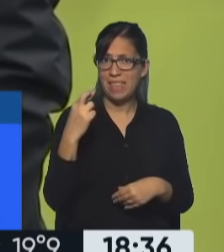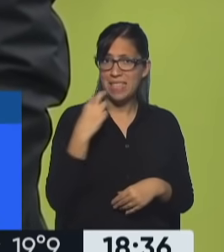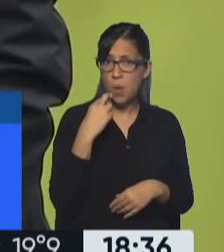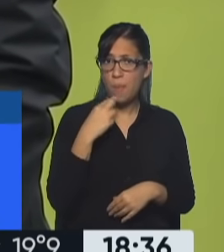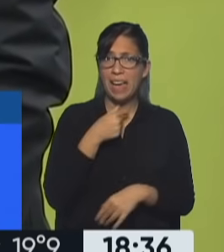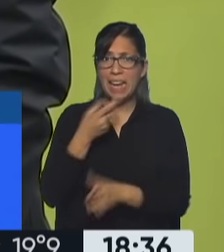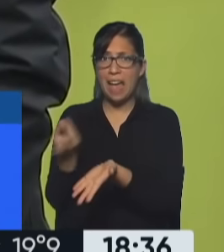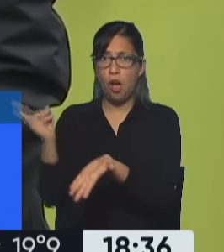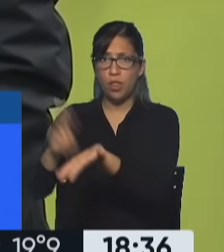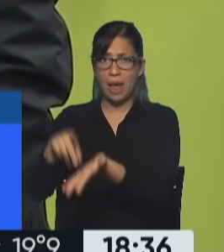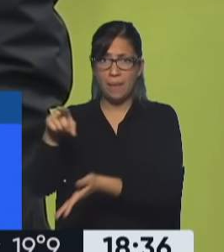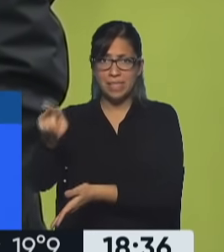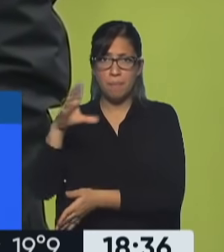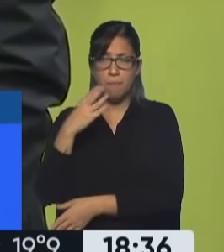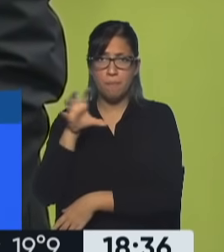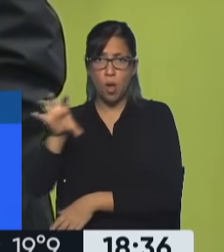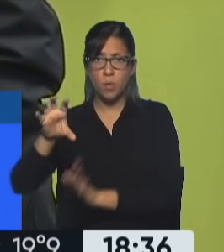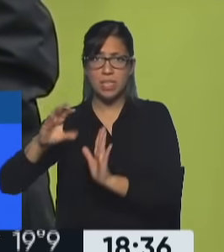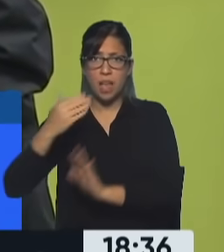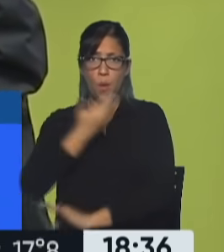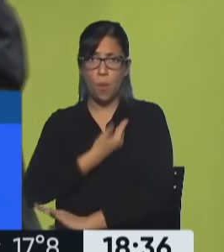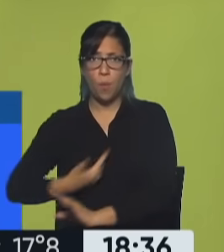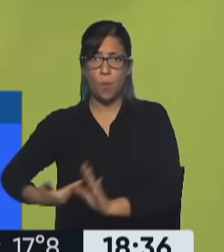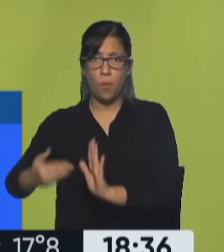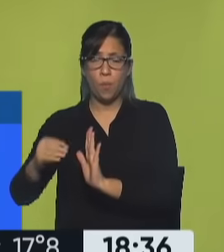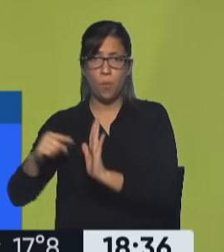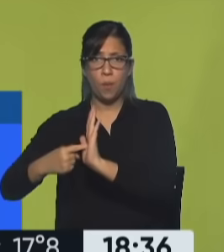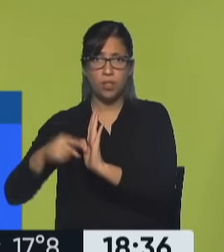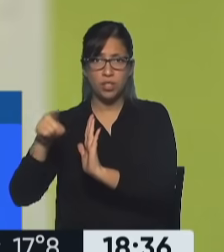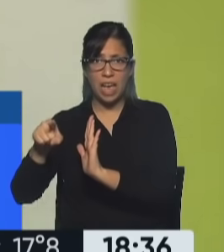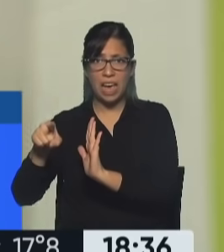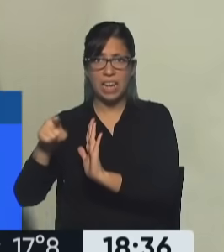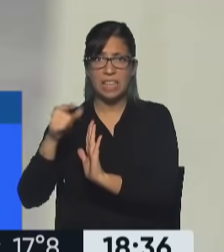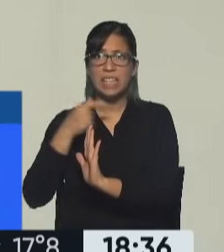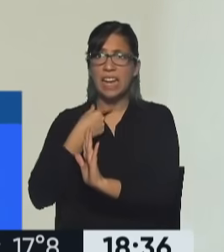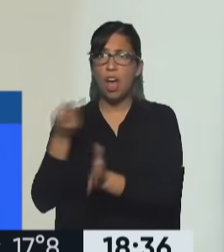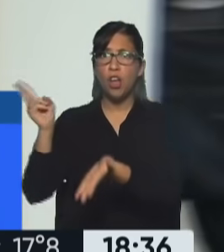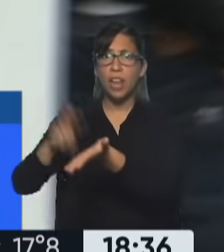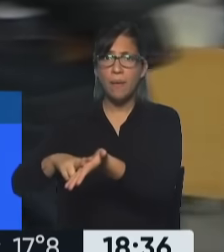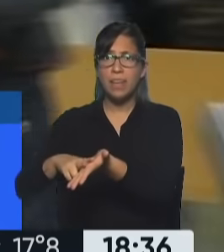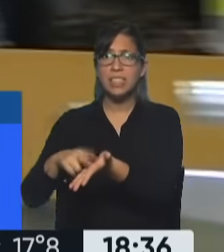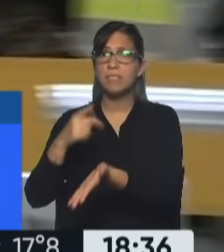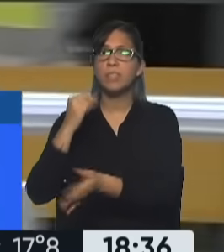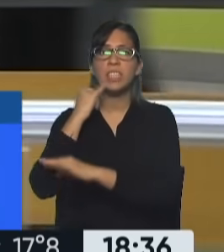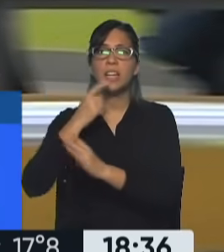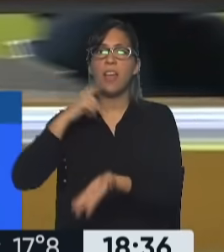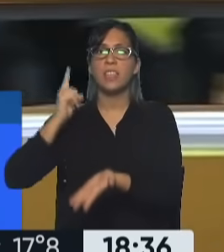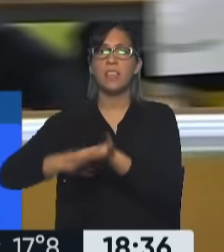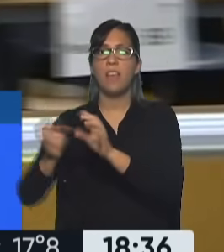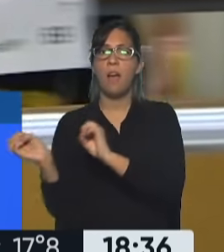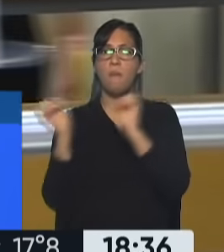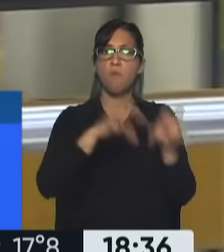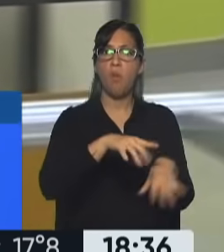la reelección en la provincia de Buenos Aires y votó en la provincia de Buenos Aires. Pero ya tenía decidido mudarse, ¿no? Ya Incluso siendo estaba comprando el gobernadora. departamento.